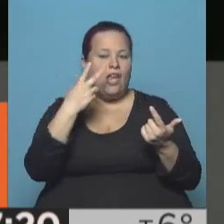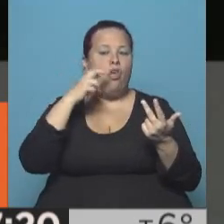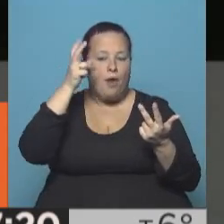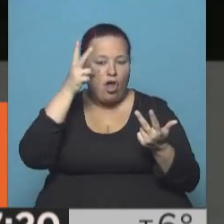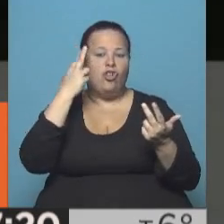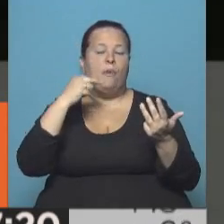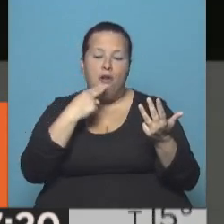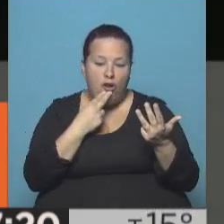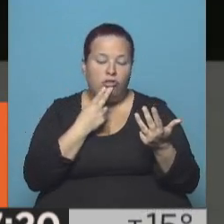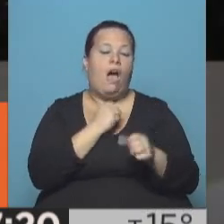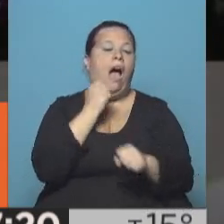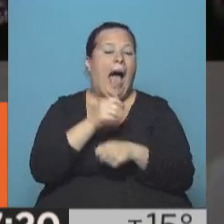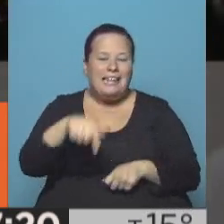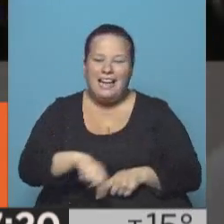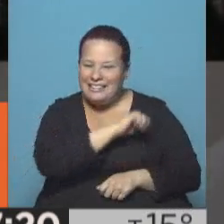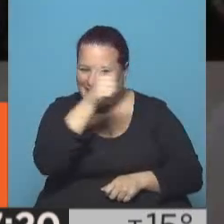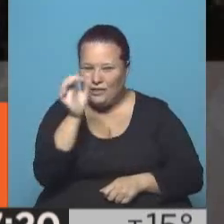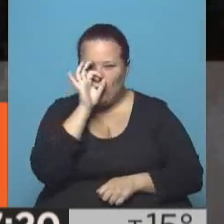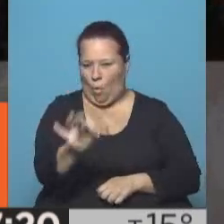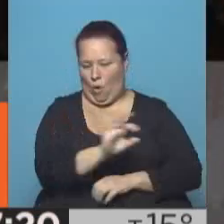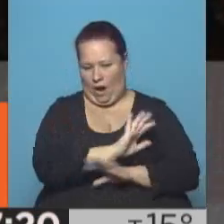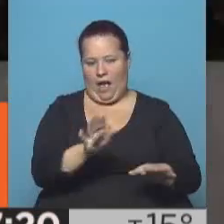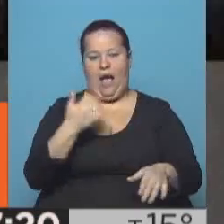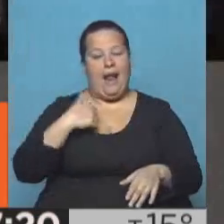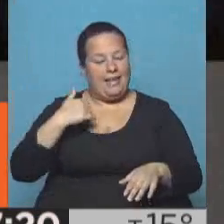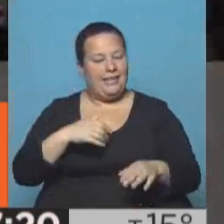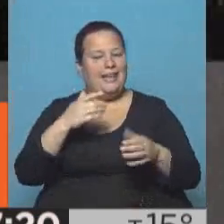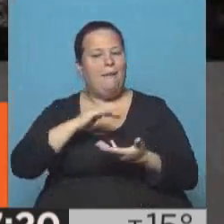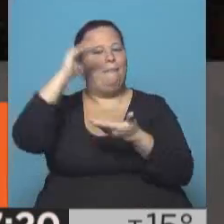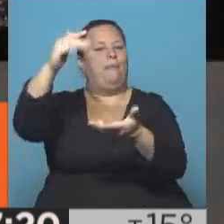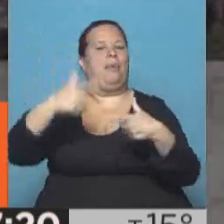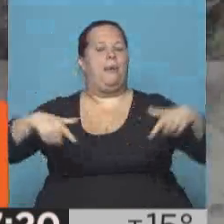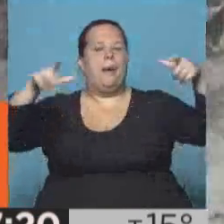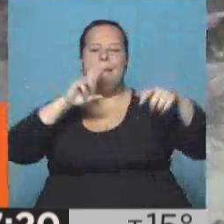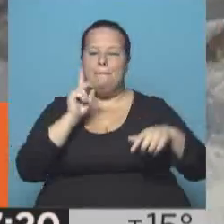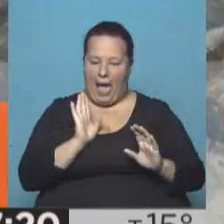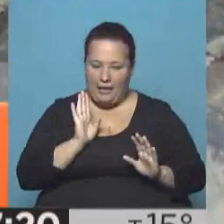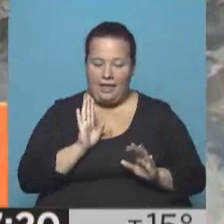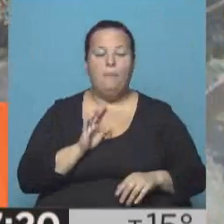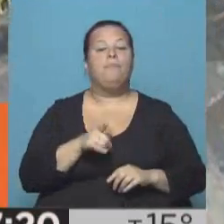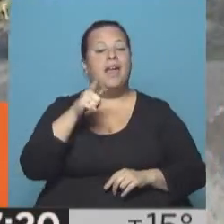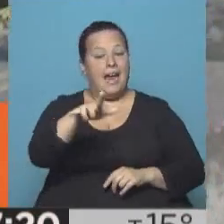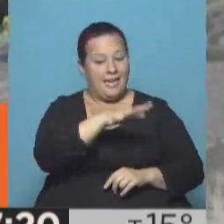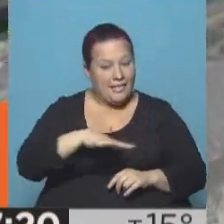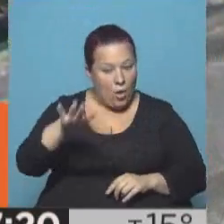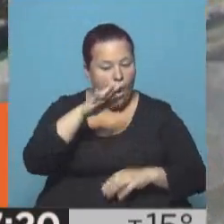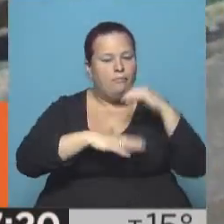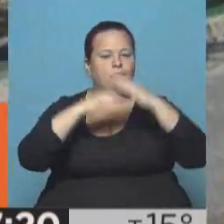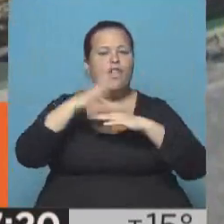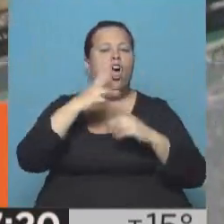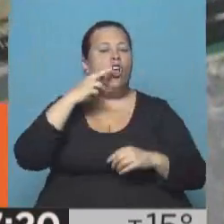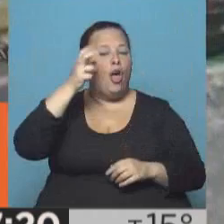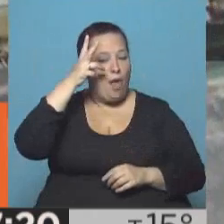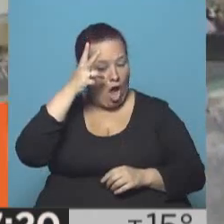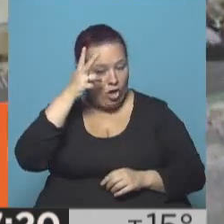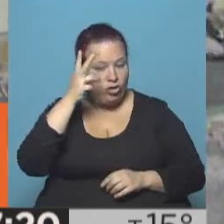2008, 2011 y hasta ahora no ha podido nunca Argentina quedarse con la ensaladera de plata. Este escenario, que fue construido en el año